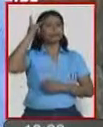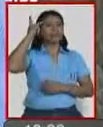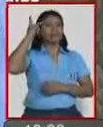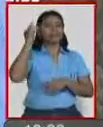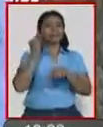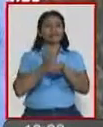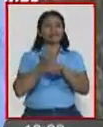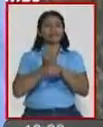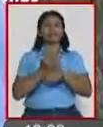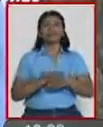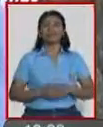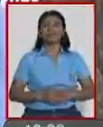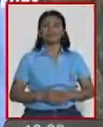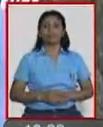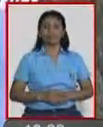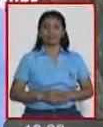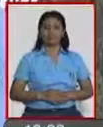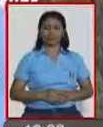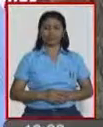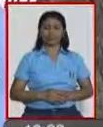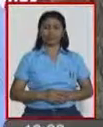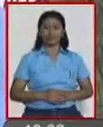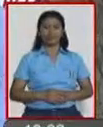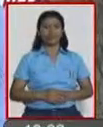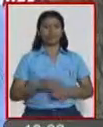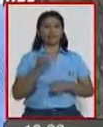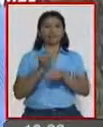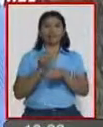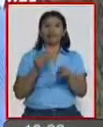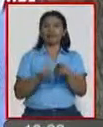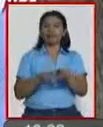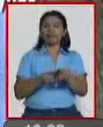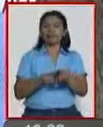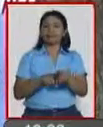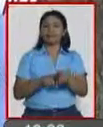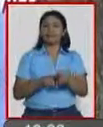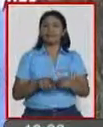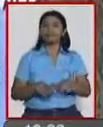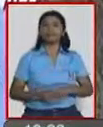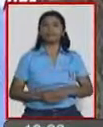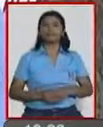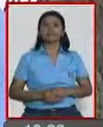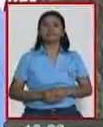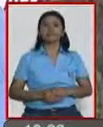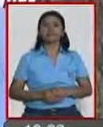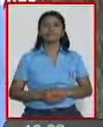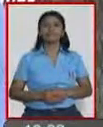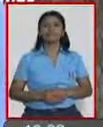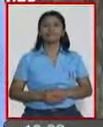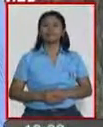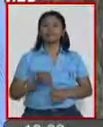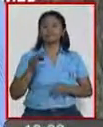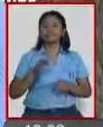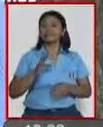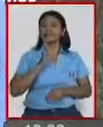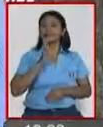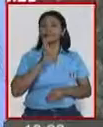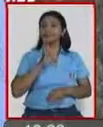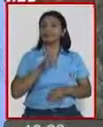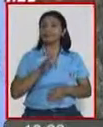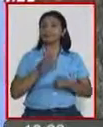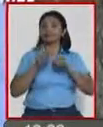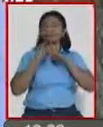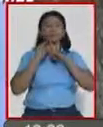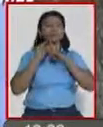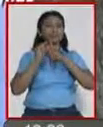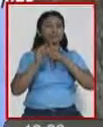políticos como Estado. La Iglesia también es Estado. Y emitir un criterio